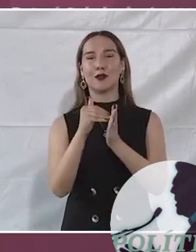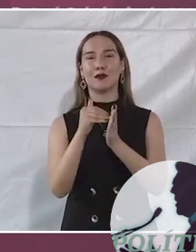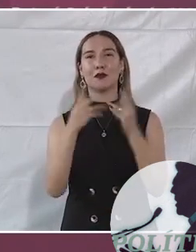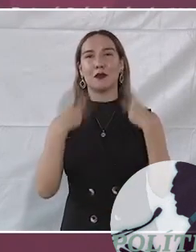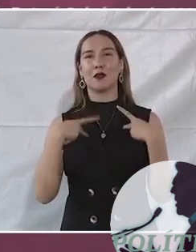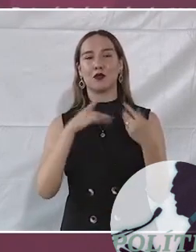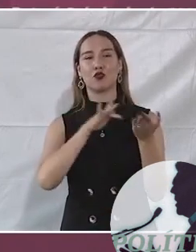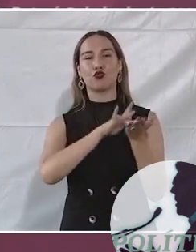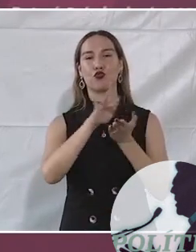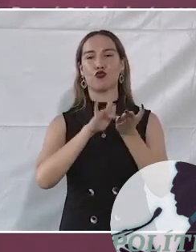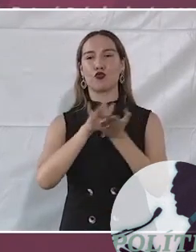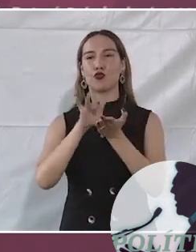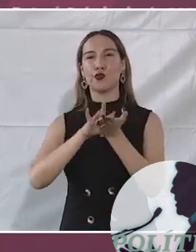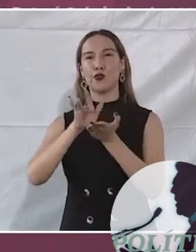beneficiarios.